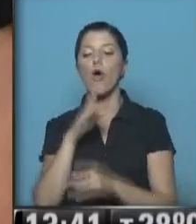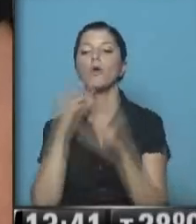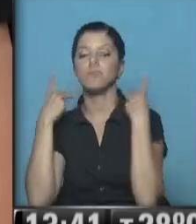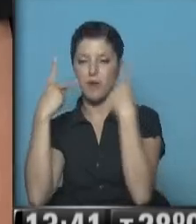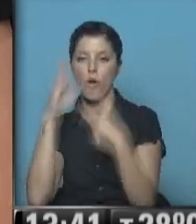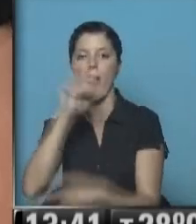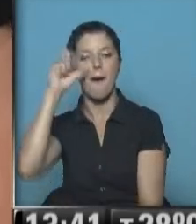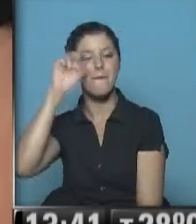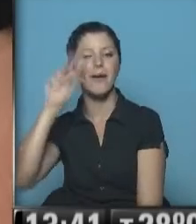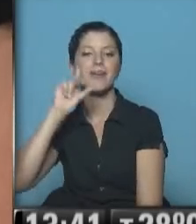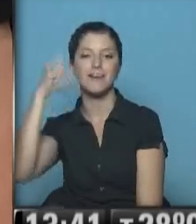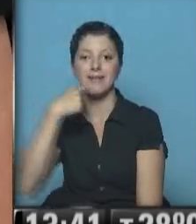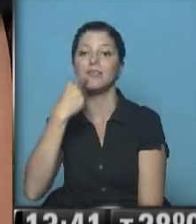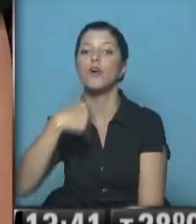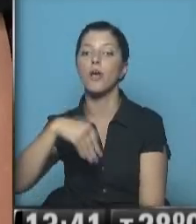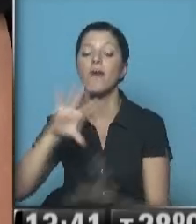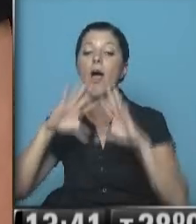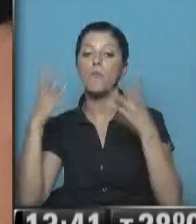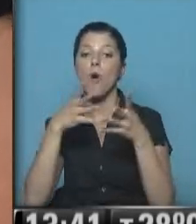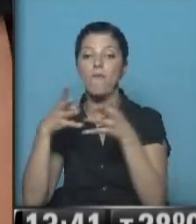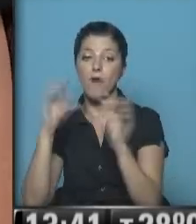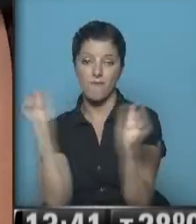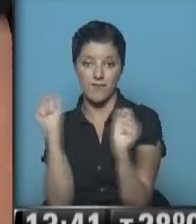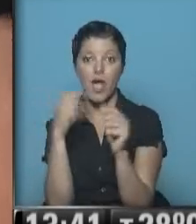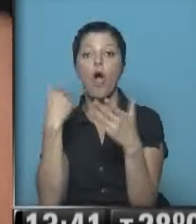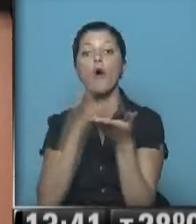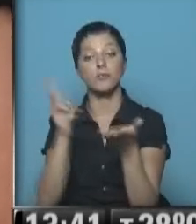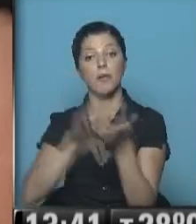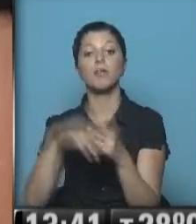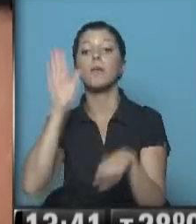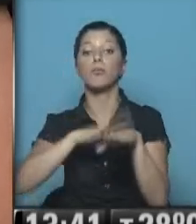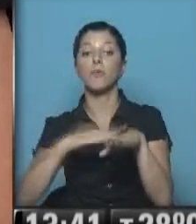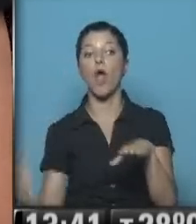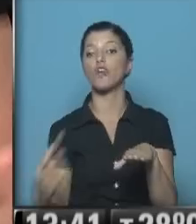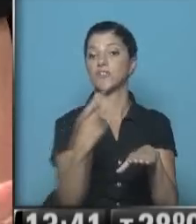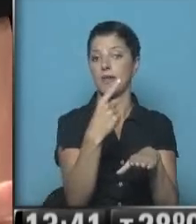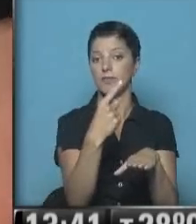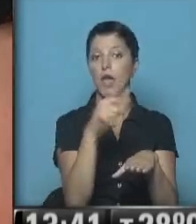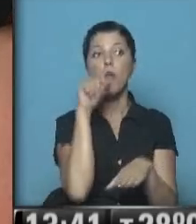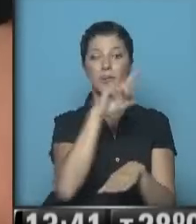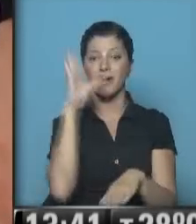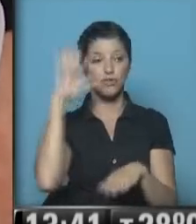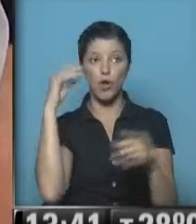advirtió sobre una nueva guerra fría por culpa de Occidente, porque dijo, cosa que es verdad, Occidente no cumplió con ninguno de los